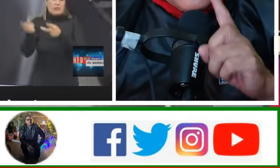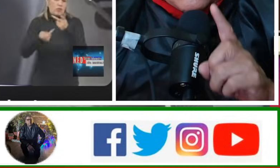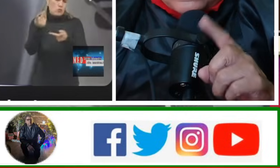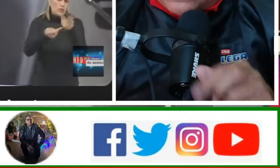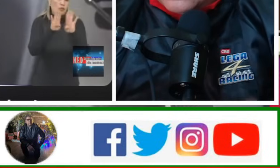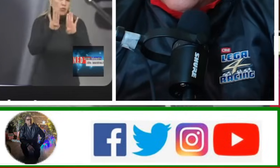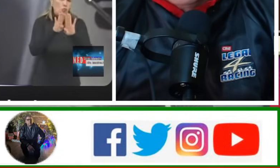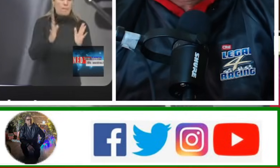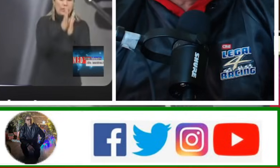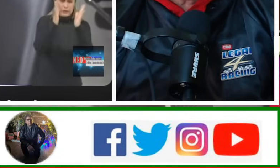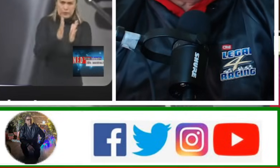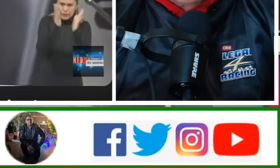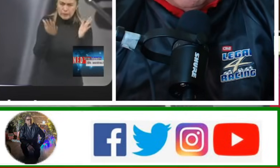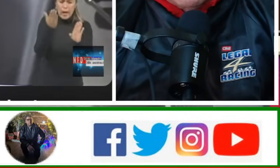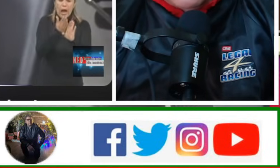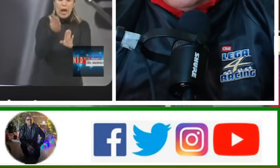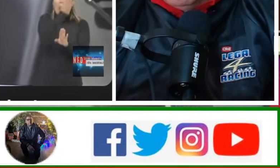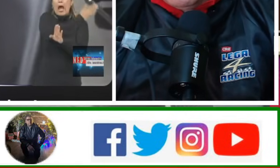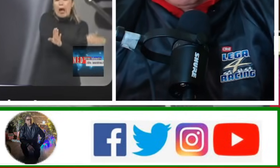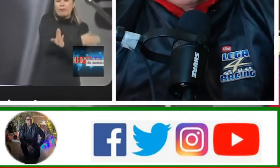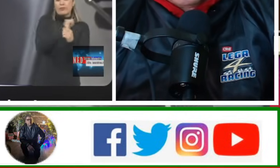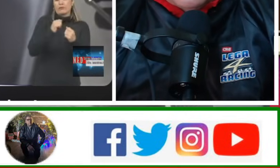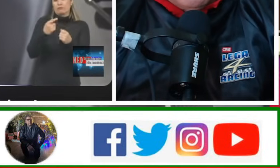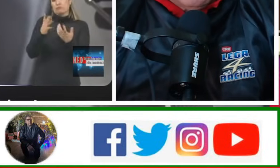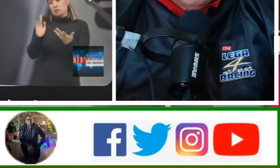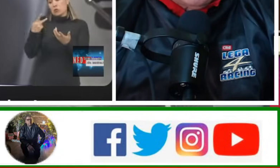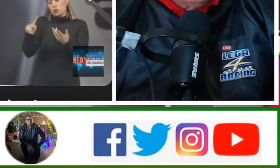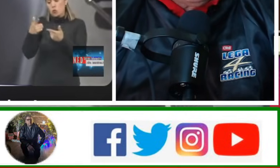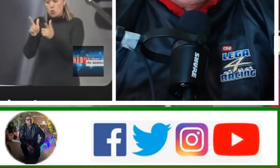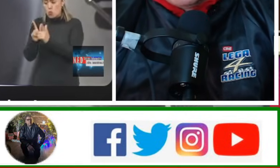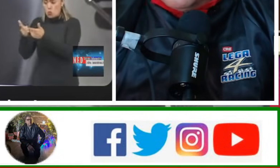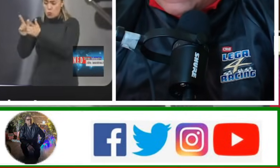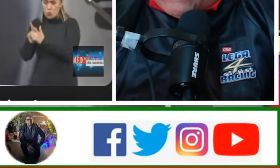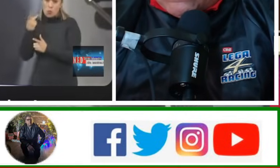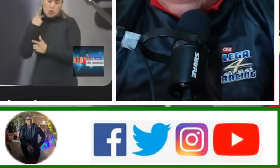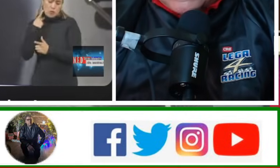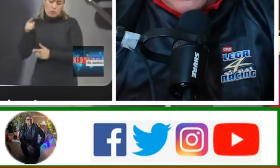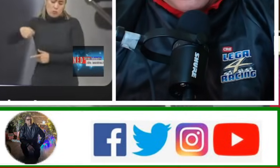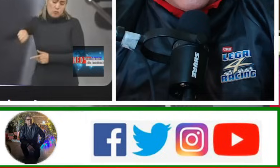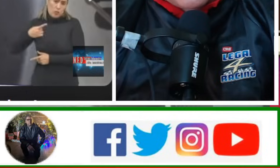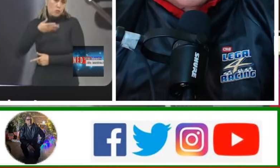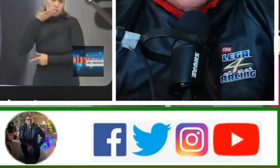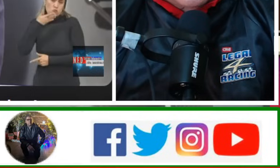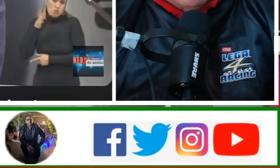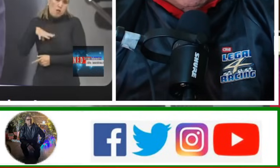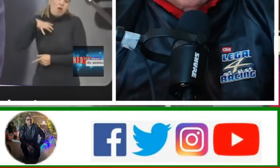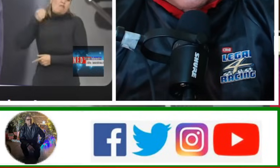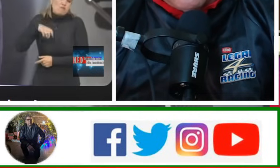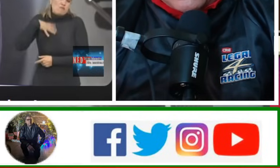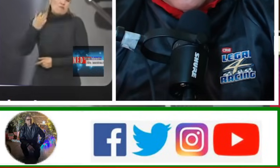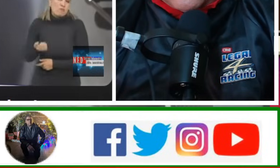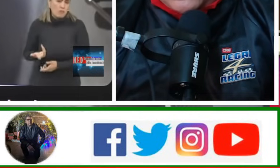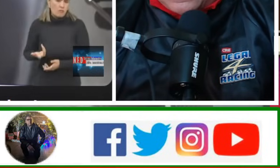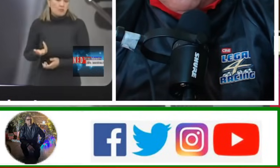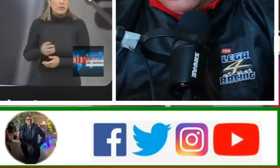son estos señores. Hoy todos sabemos que ninguna encuesta a nivel nacional favorece a la candidata